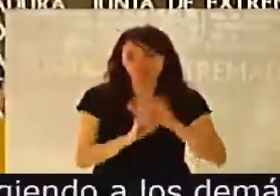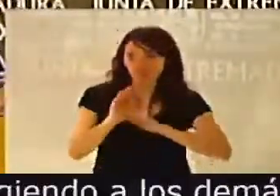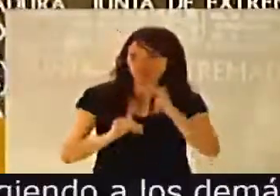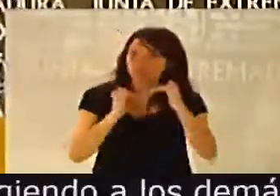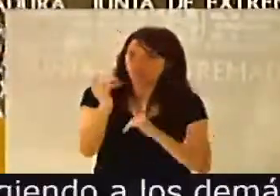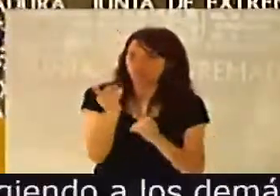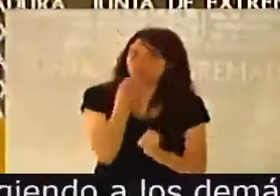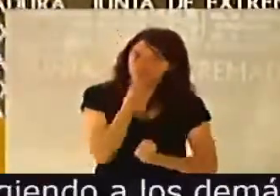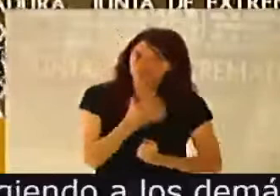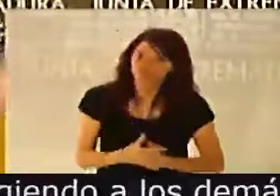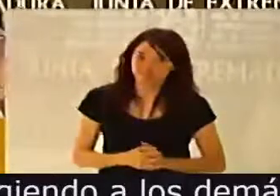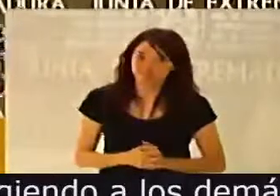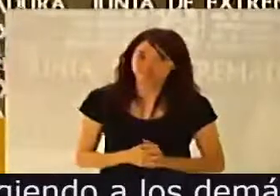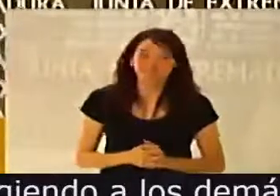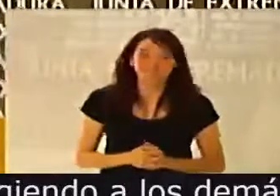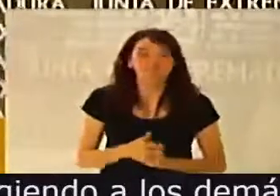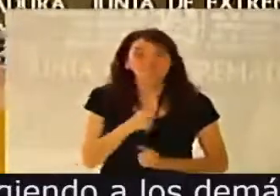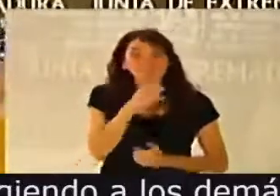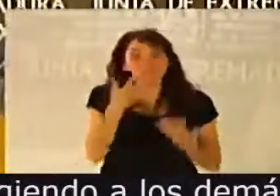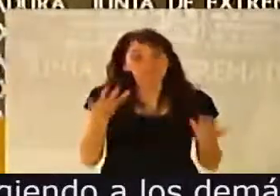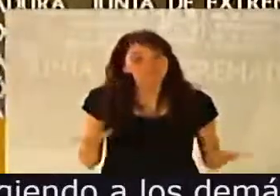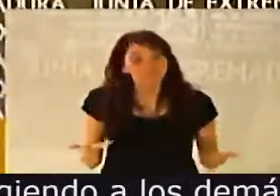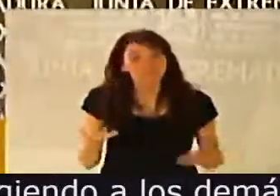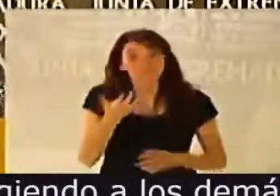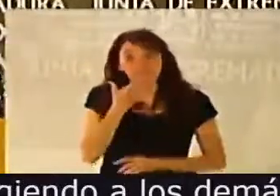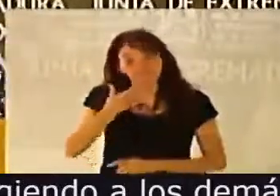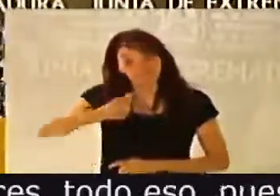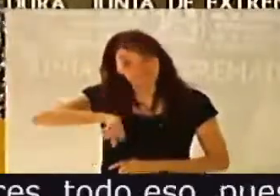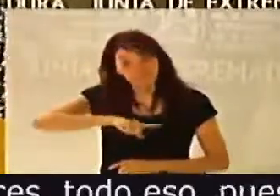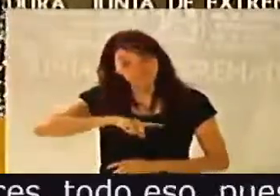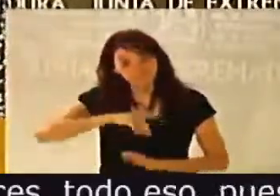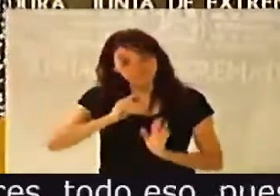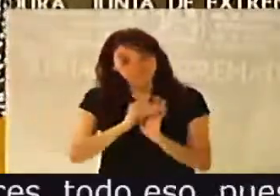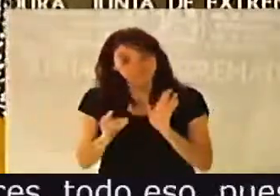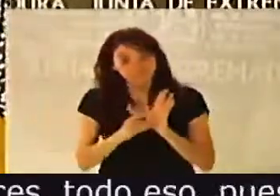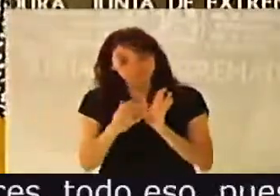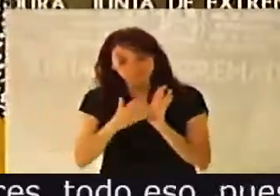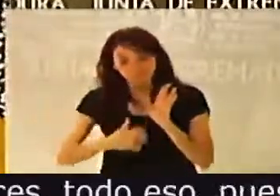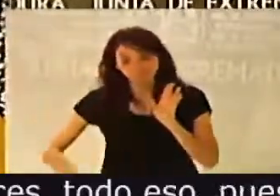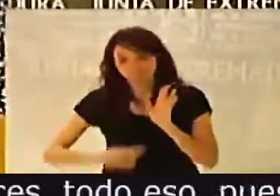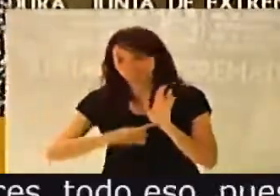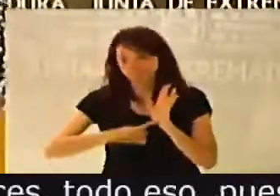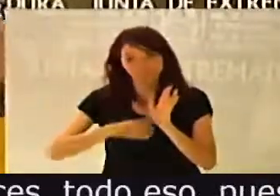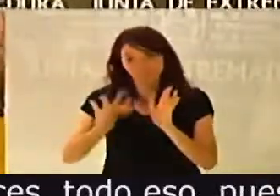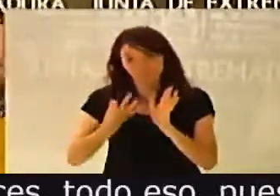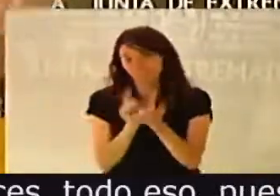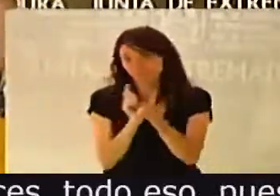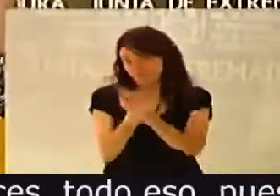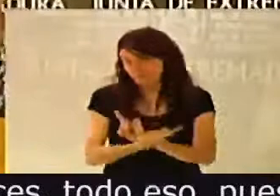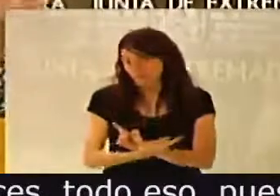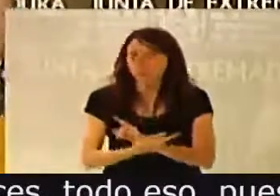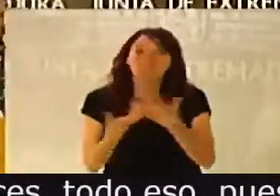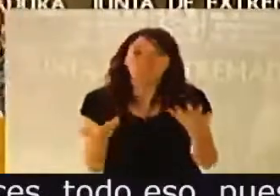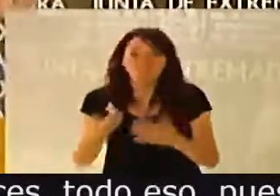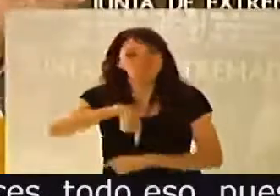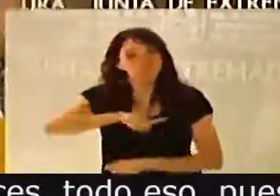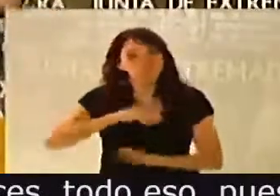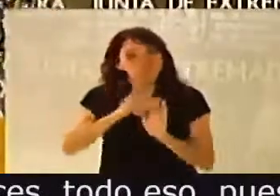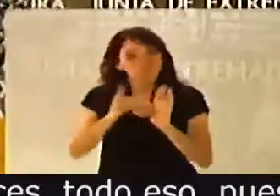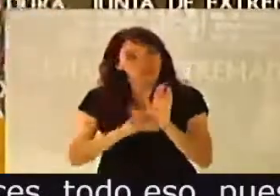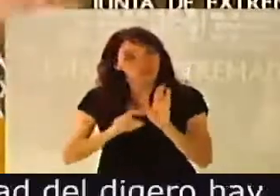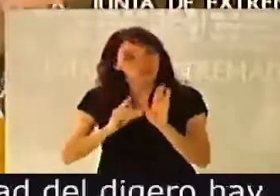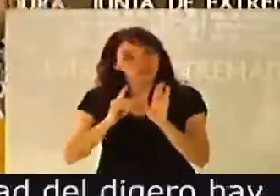todo eso, pues bueno, si no estaba contemplado en la formalidad del decreto hay que modificarlo, con lo cual estamos haciendo una